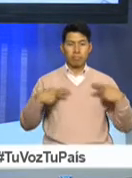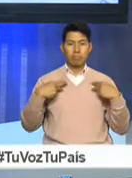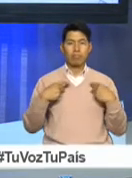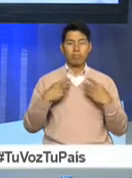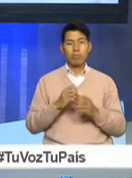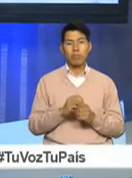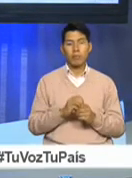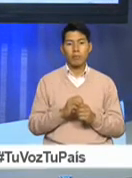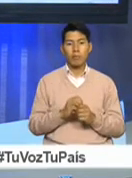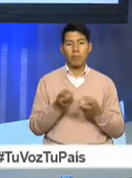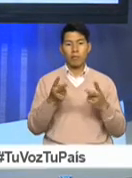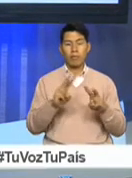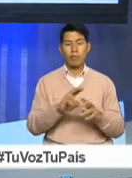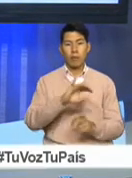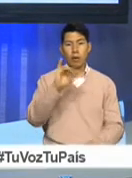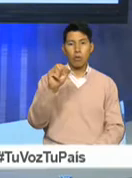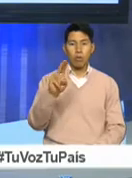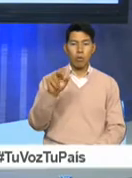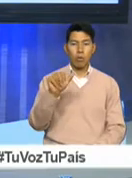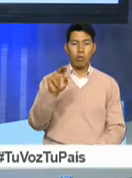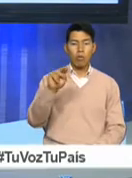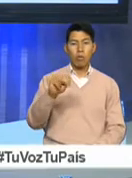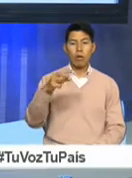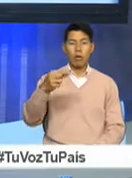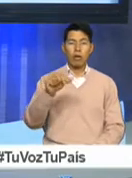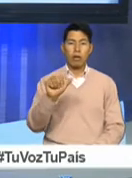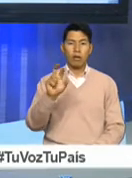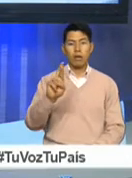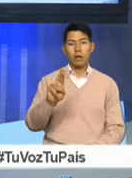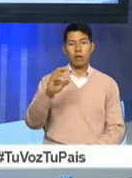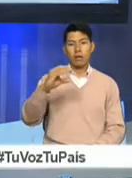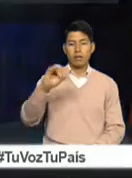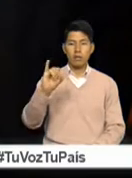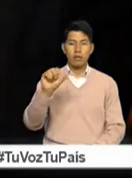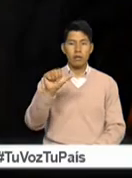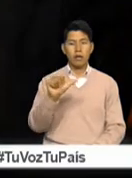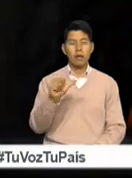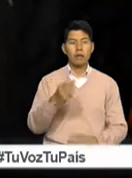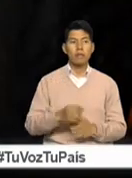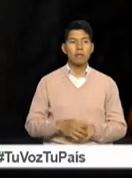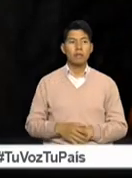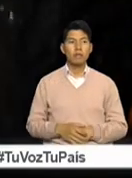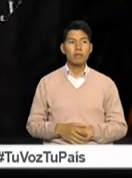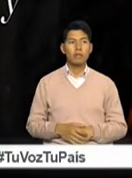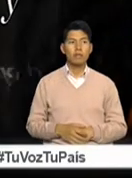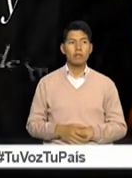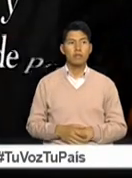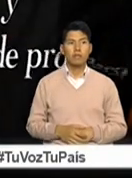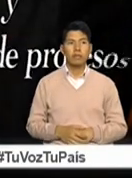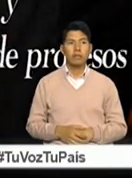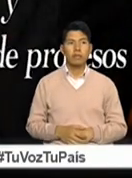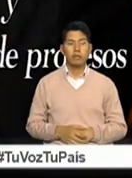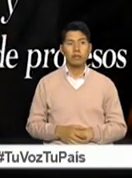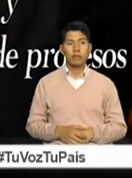esmeraldeño juan garcía salazar conocido como el barbero mayor ah